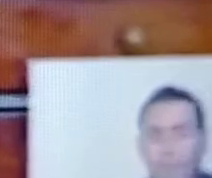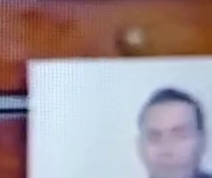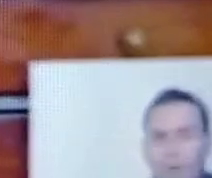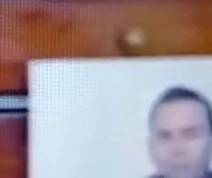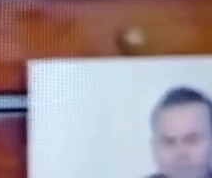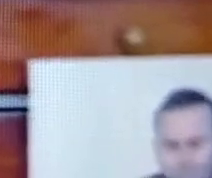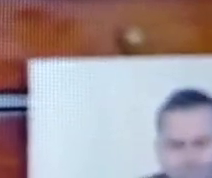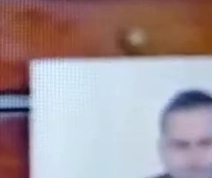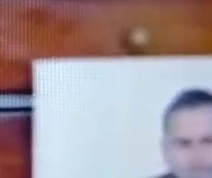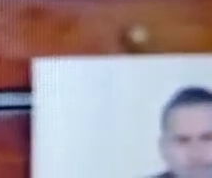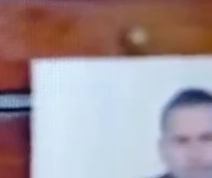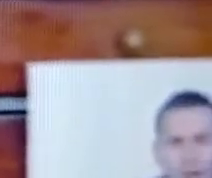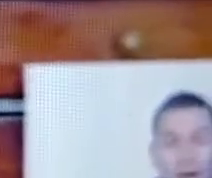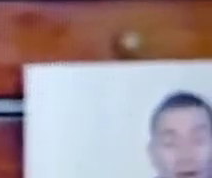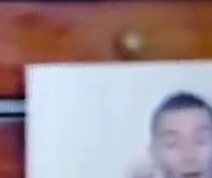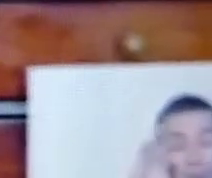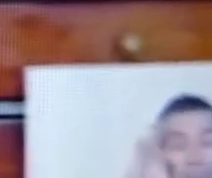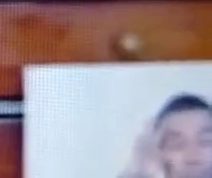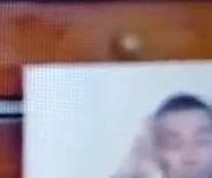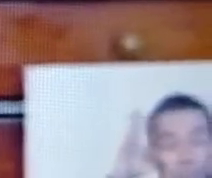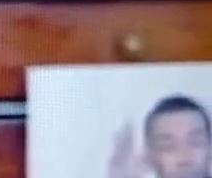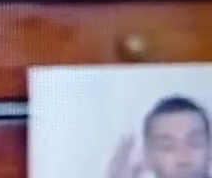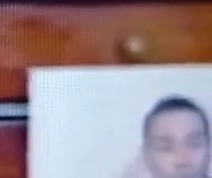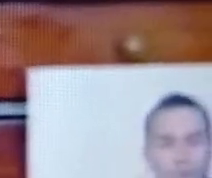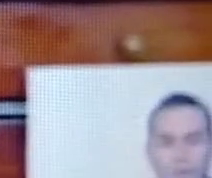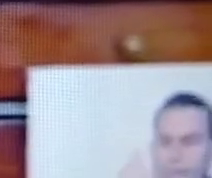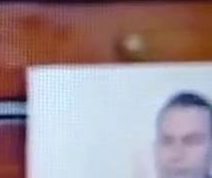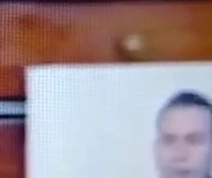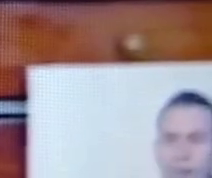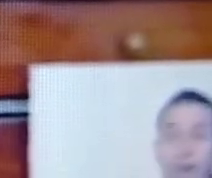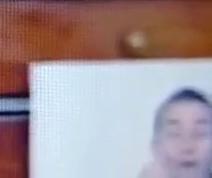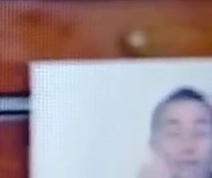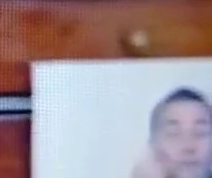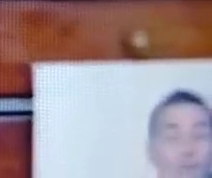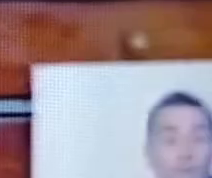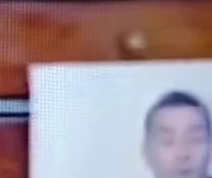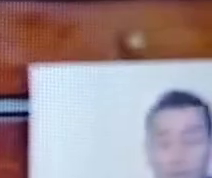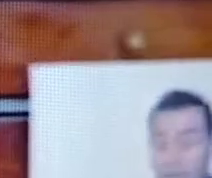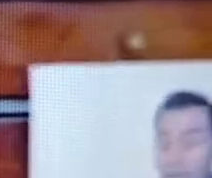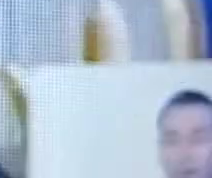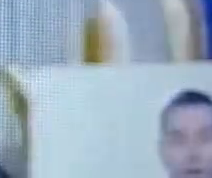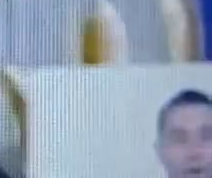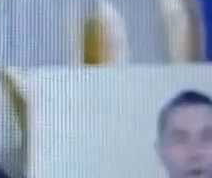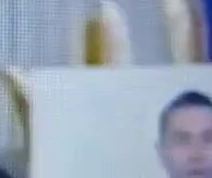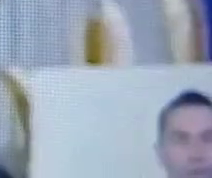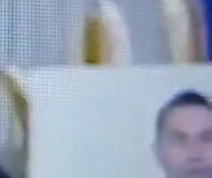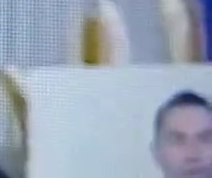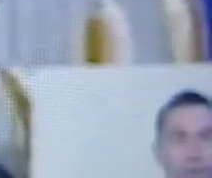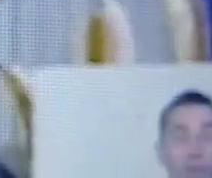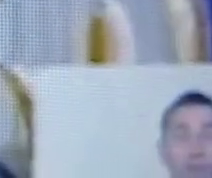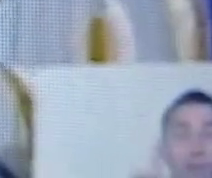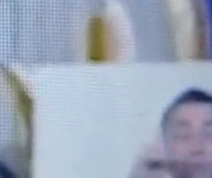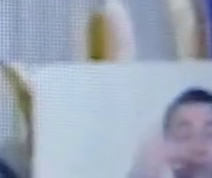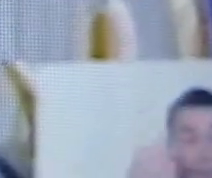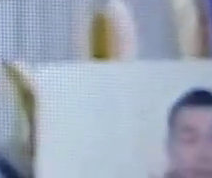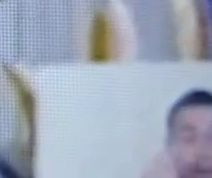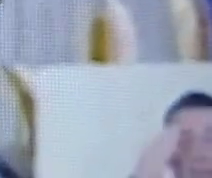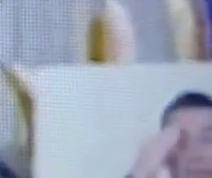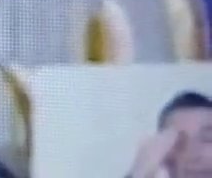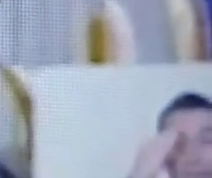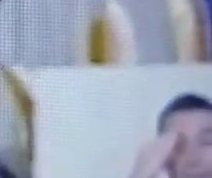de la imaginación y la creatividad humana y en la grandeza que podemos lograr y alcanzar como parte de la creación. Dios ya decidió si